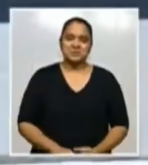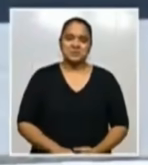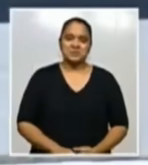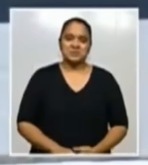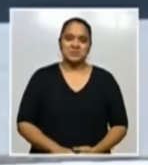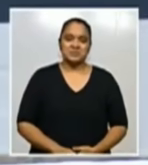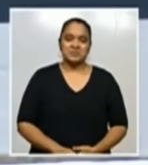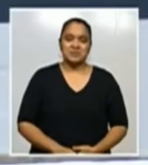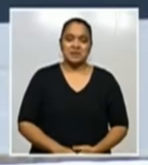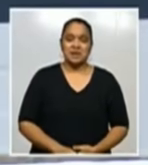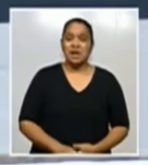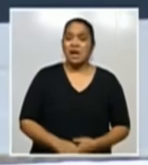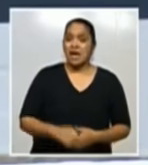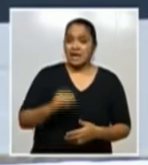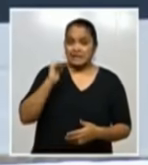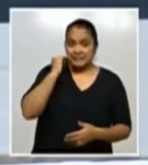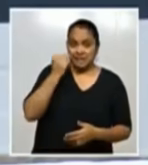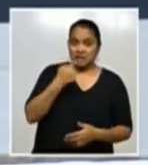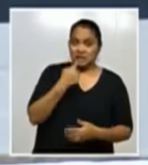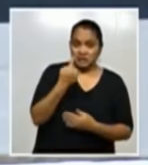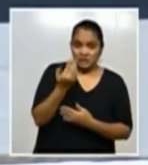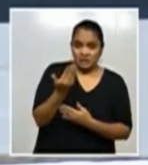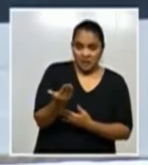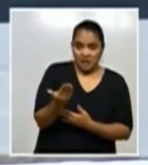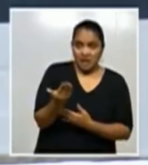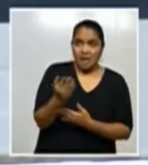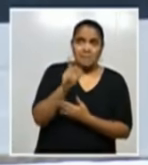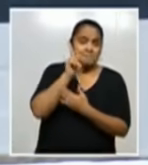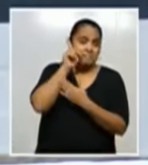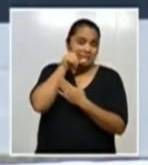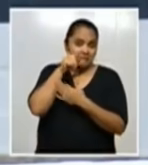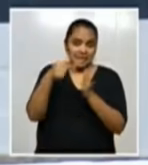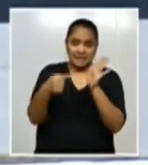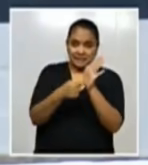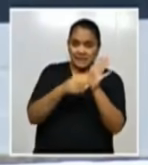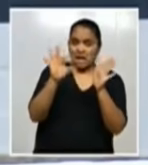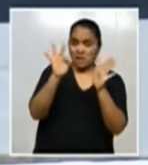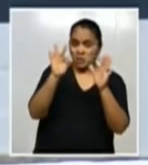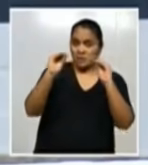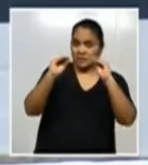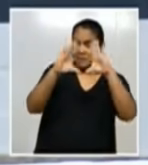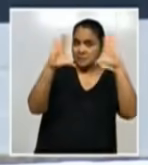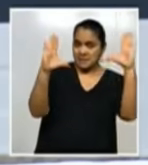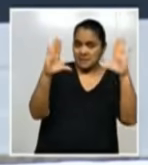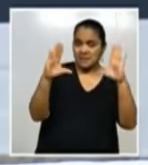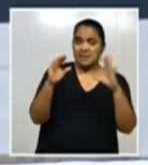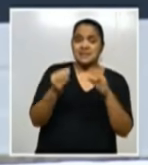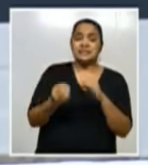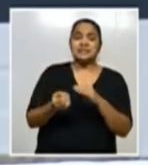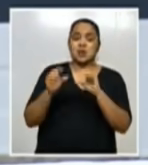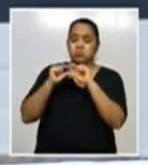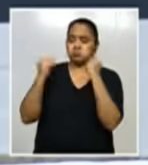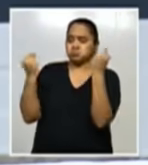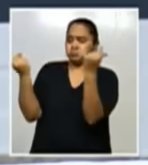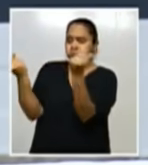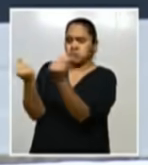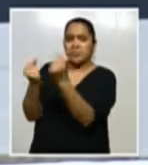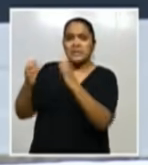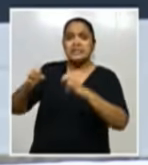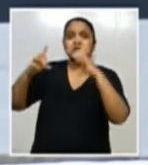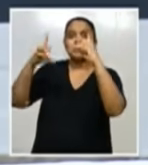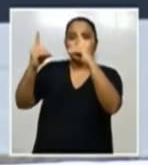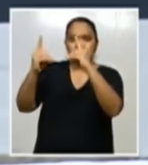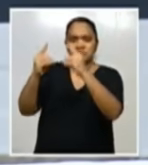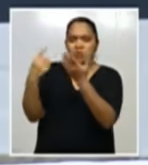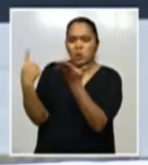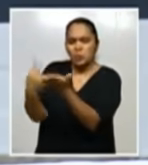Primero quiero anunciar que el día de mañana a las 10 de la mañana instalamos la mesa de educación. Ahí se incorpora la